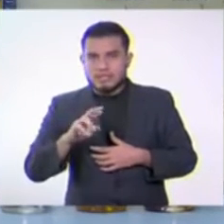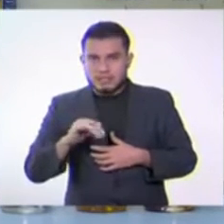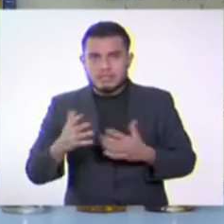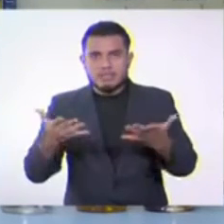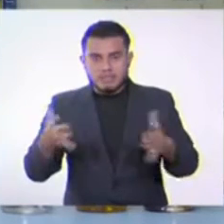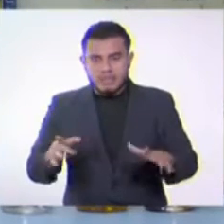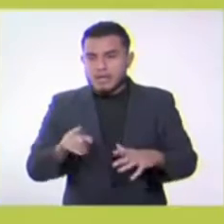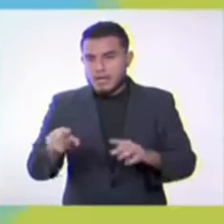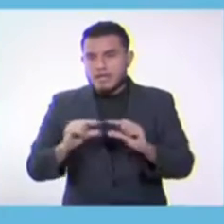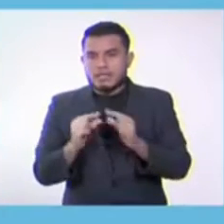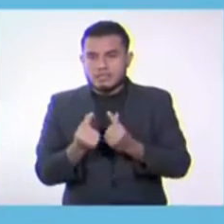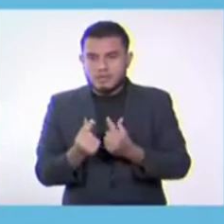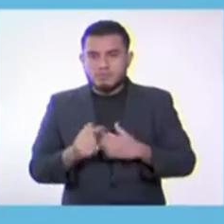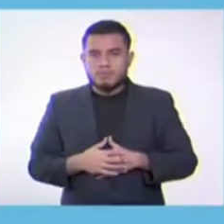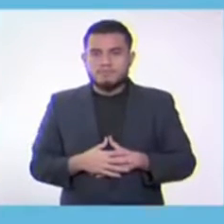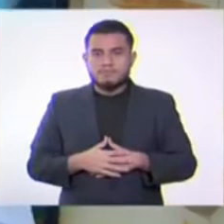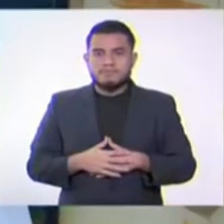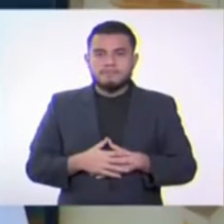ese grupo.